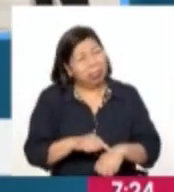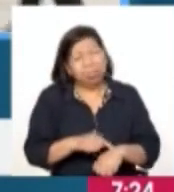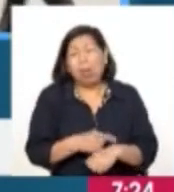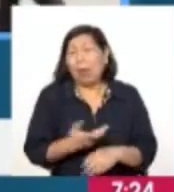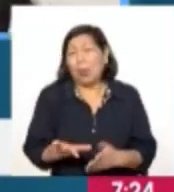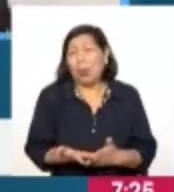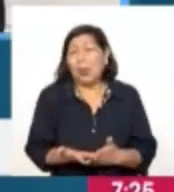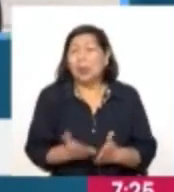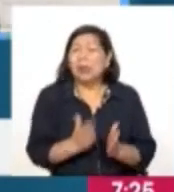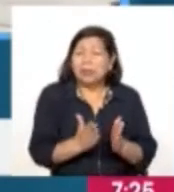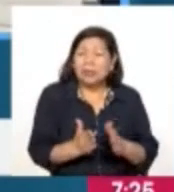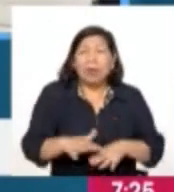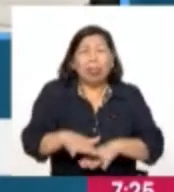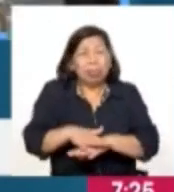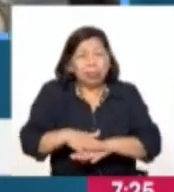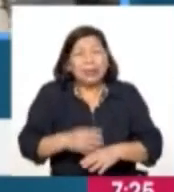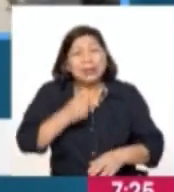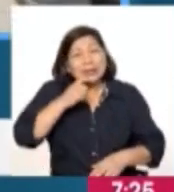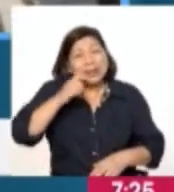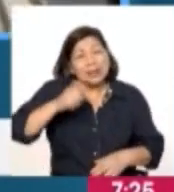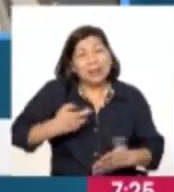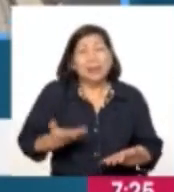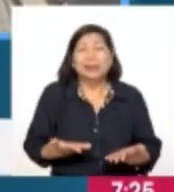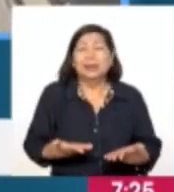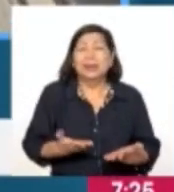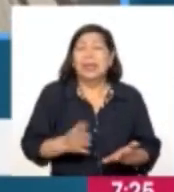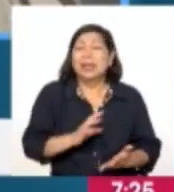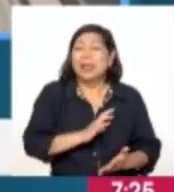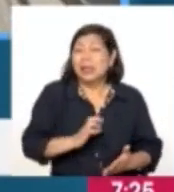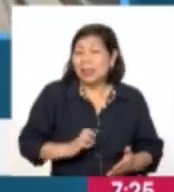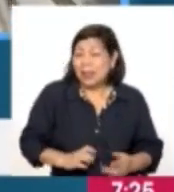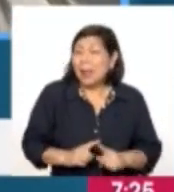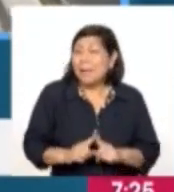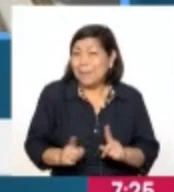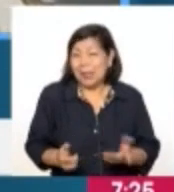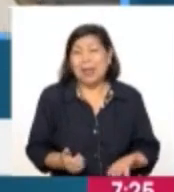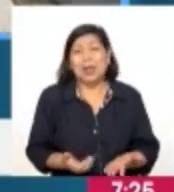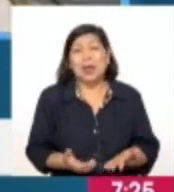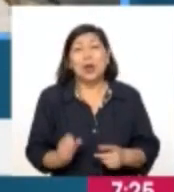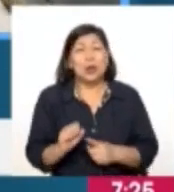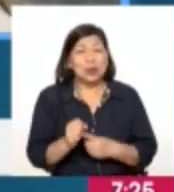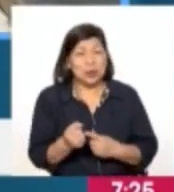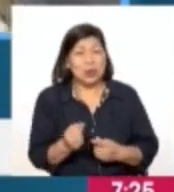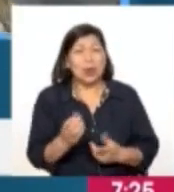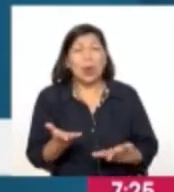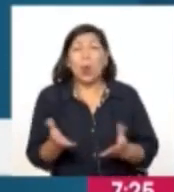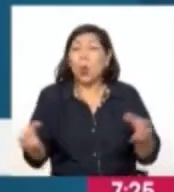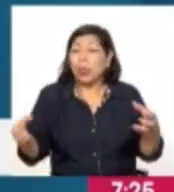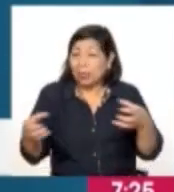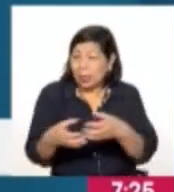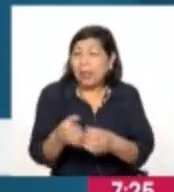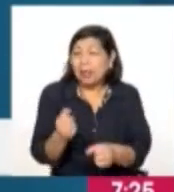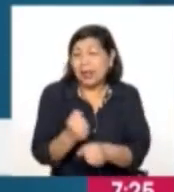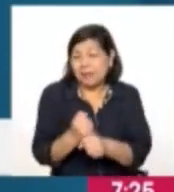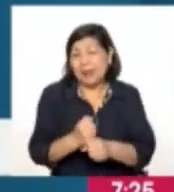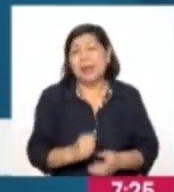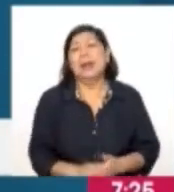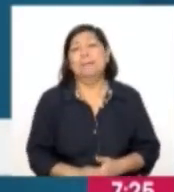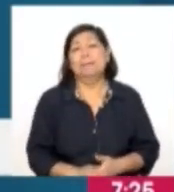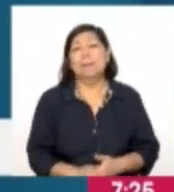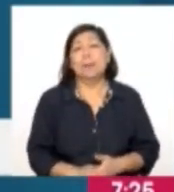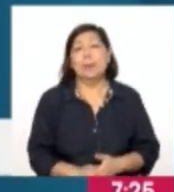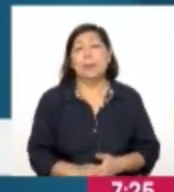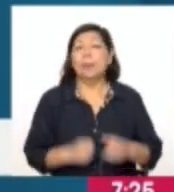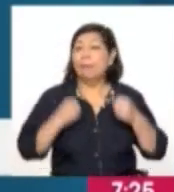problemas estructurales que requieren una acción del Estado, pero también una acción de la sociedad civil en su conjunto. Ante